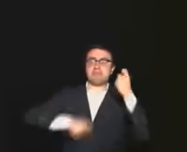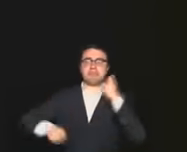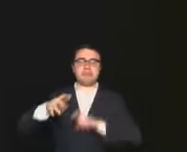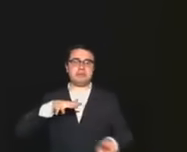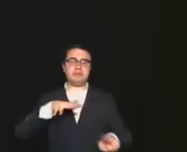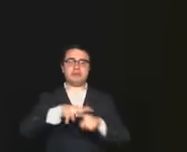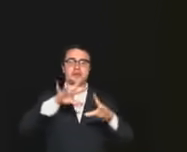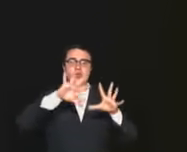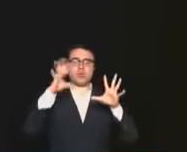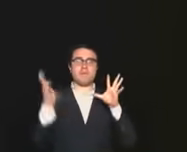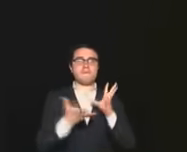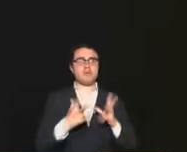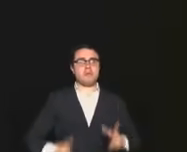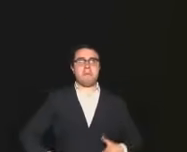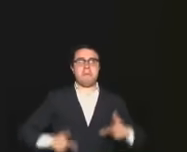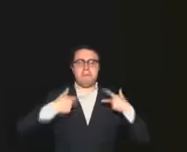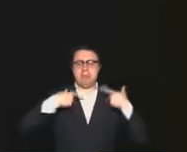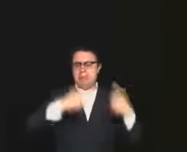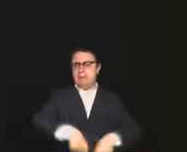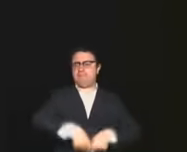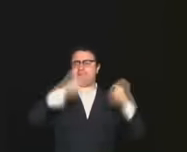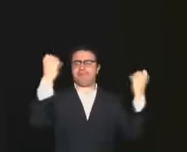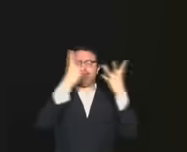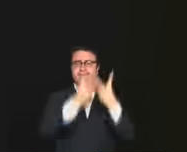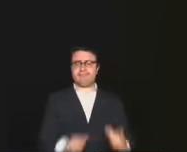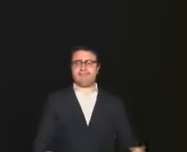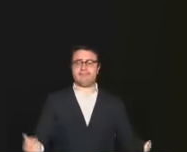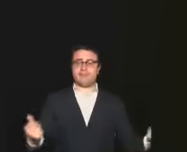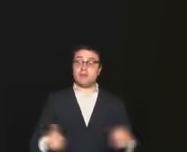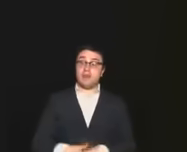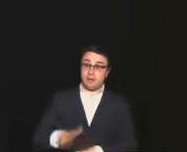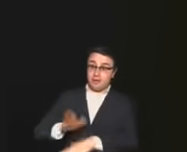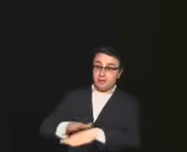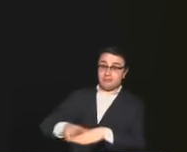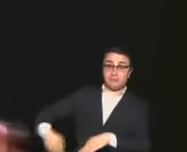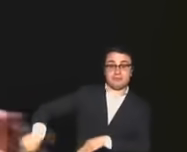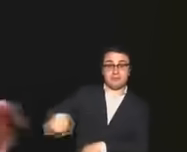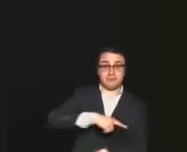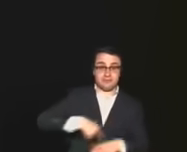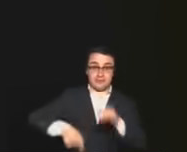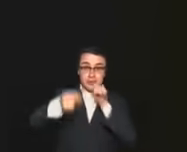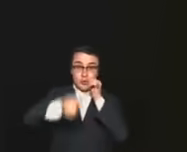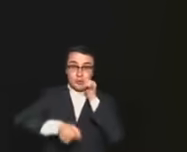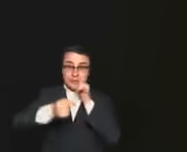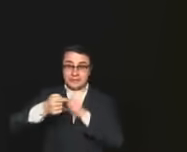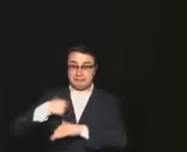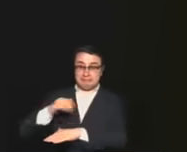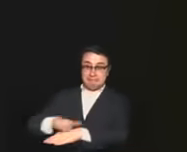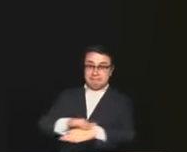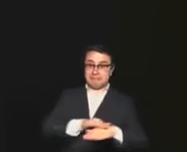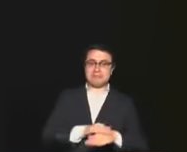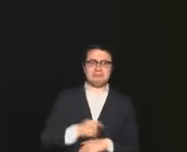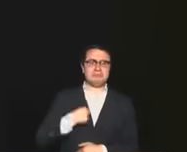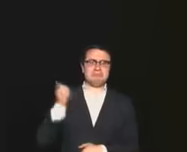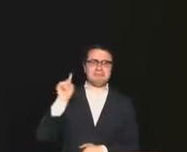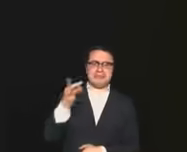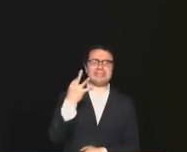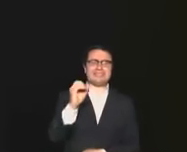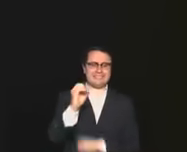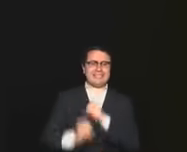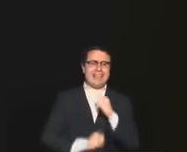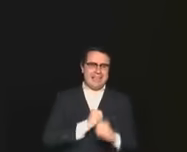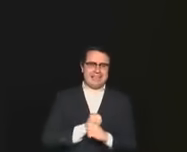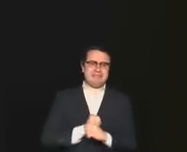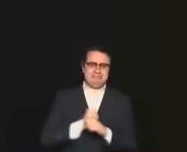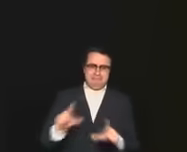planeta. Claro, eso es difícil decírselo a los economistas porque se le acaba uno 30 años de estudios. Y